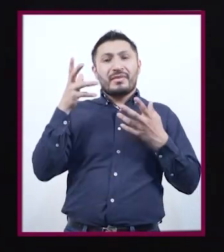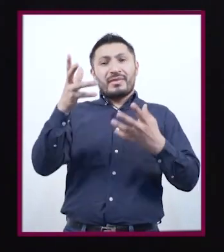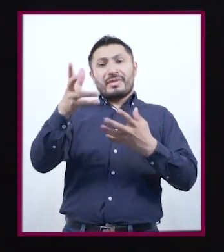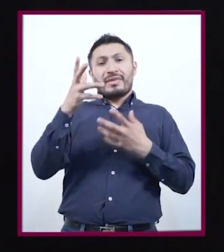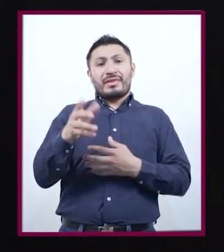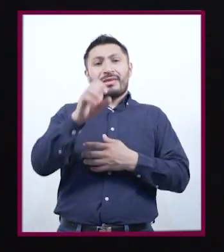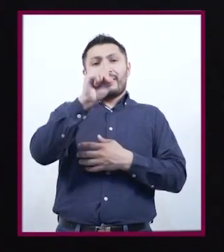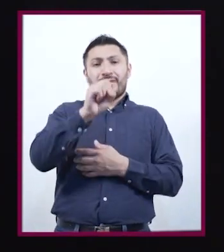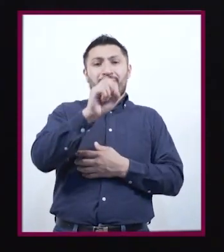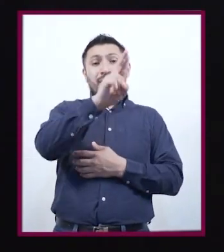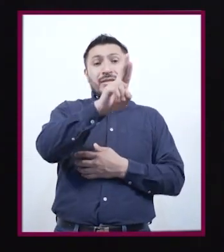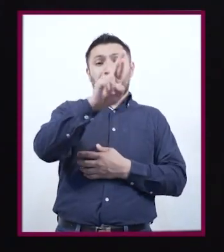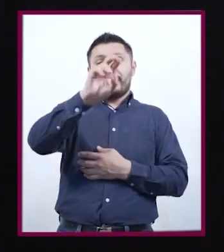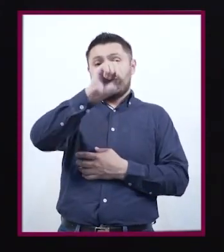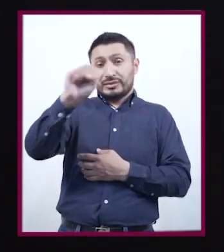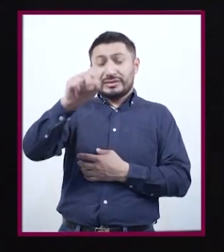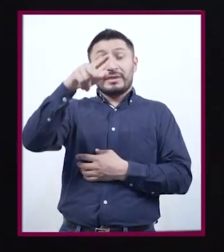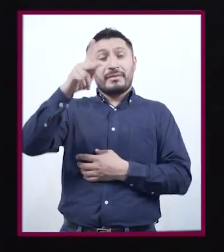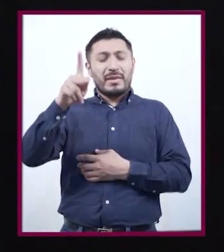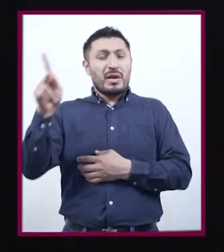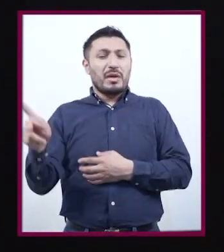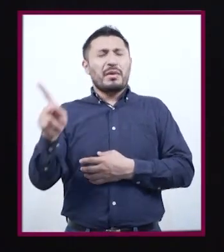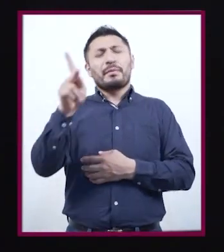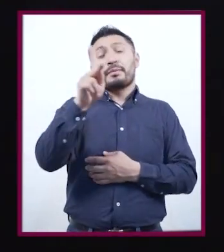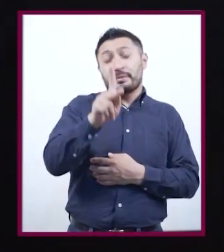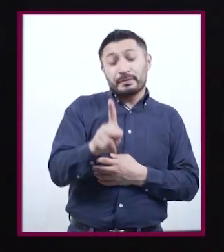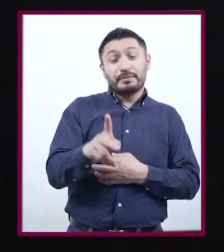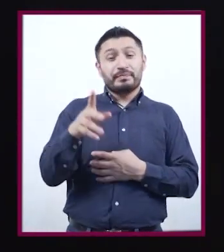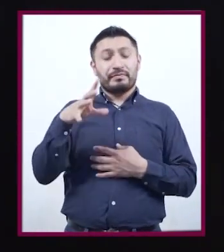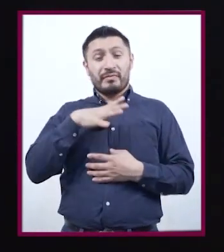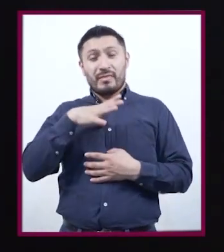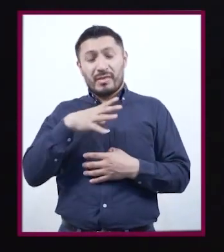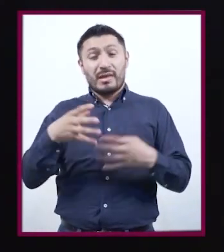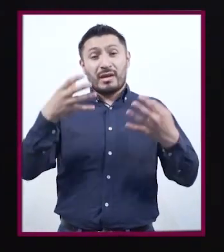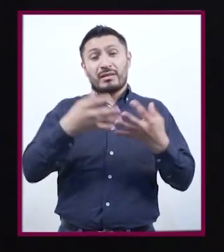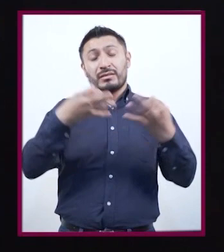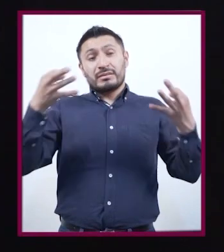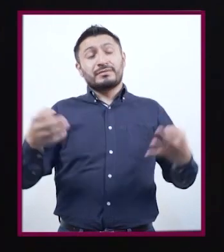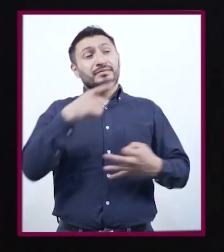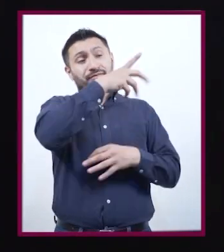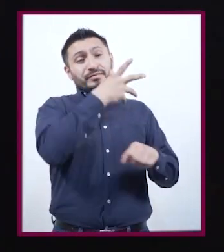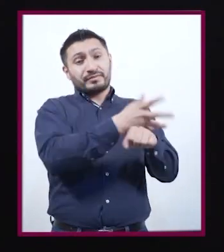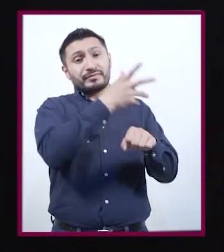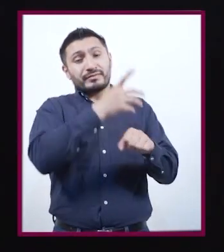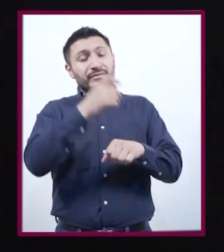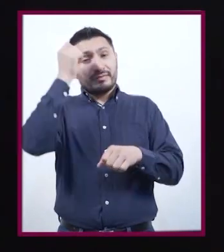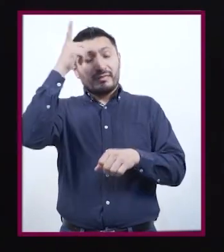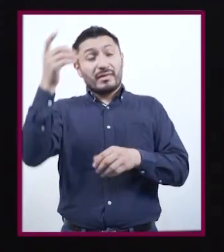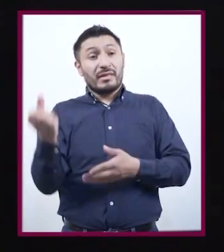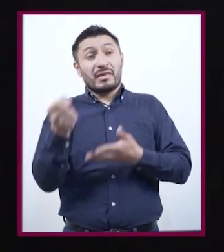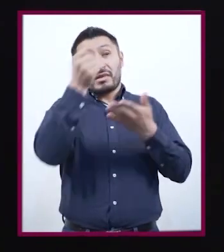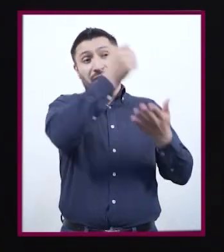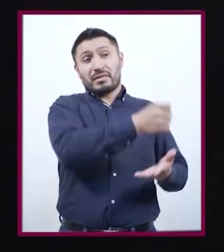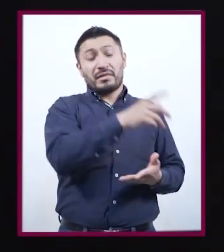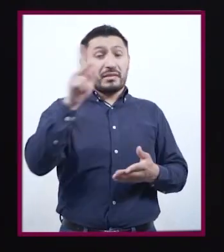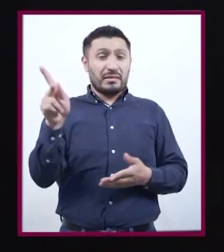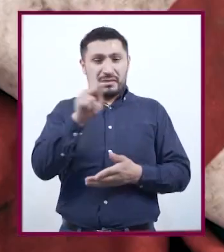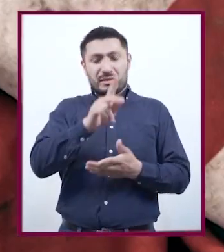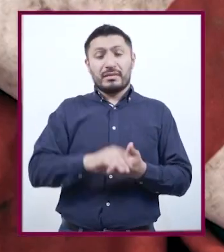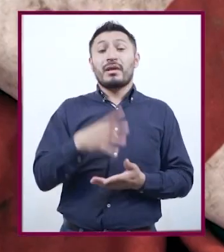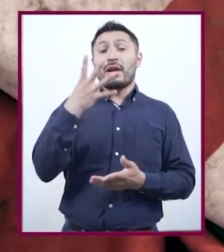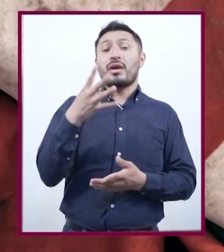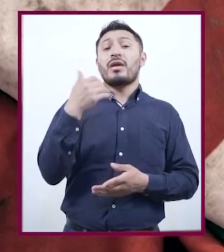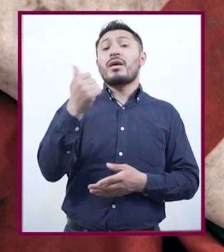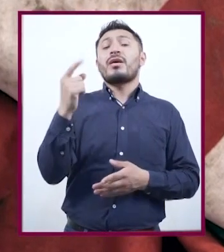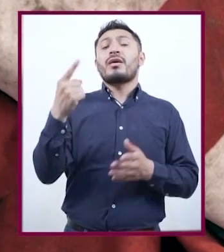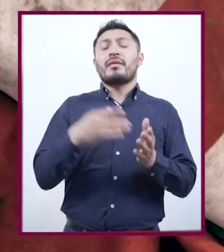a los soviéticos, pero por la similitud de los hechos para introducir en territorio americano uno de sus inventos, pareciera que sí.